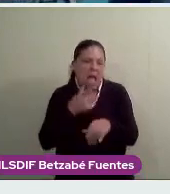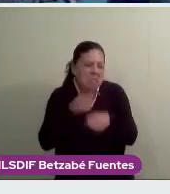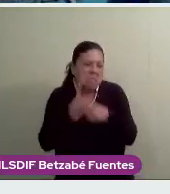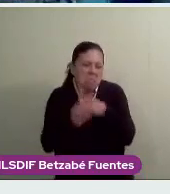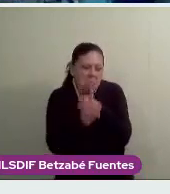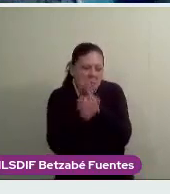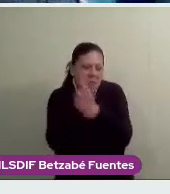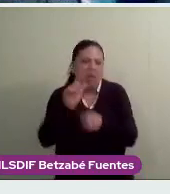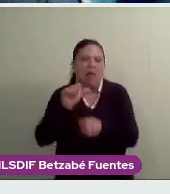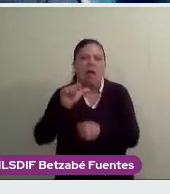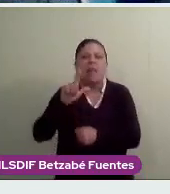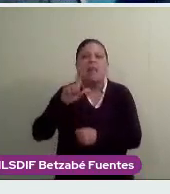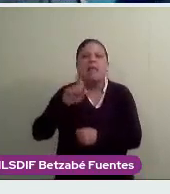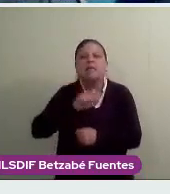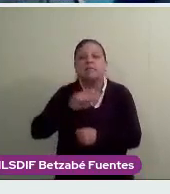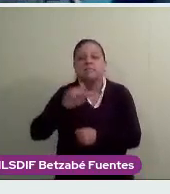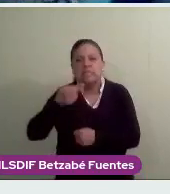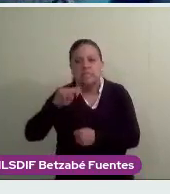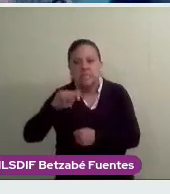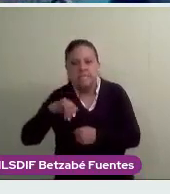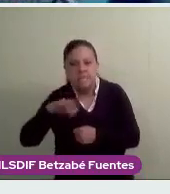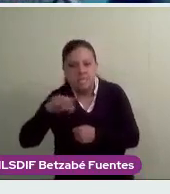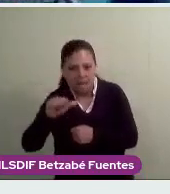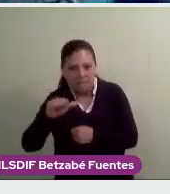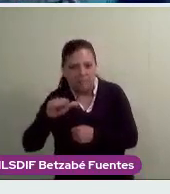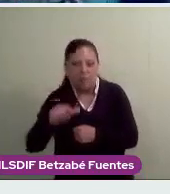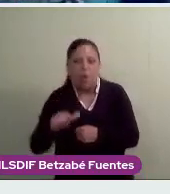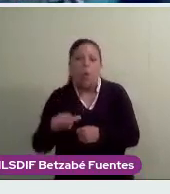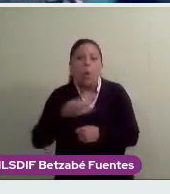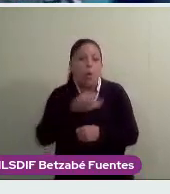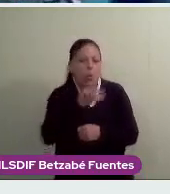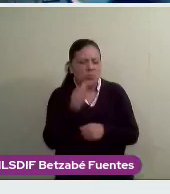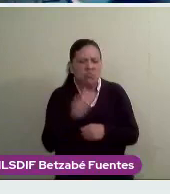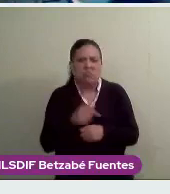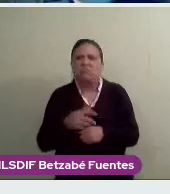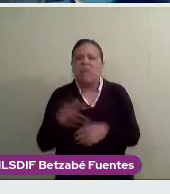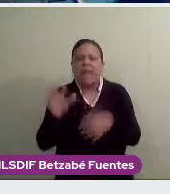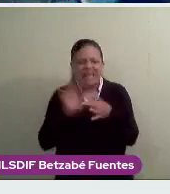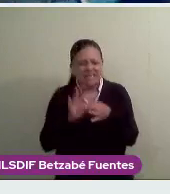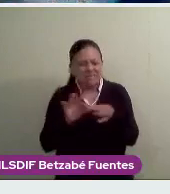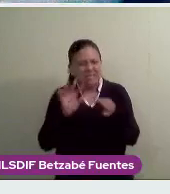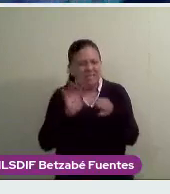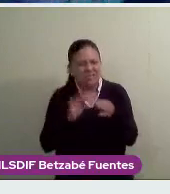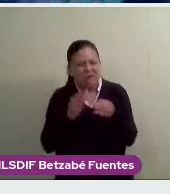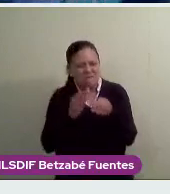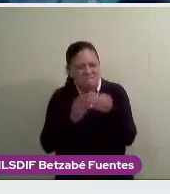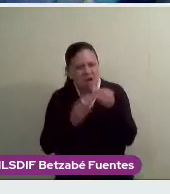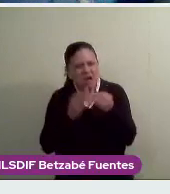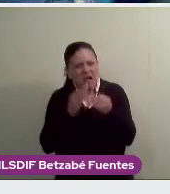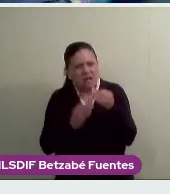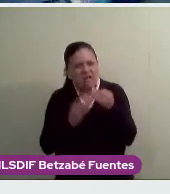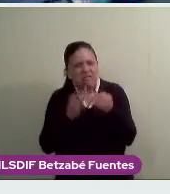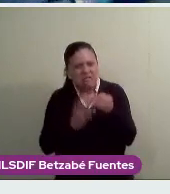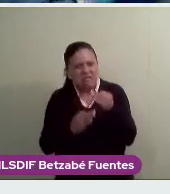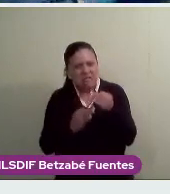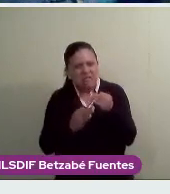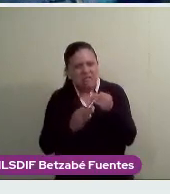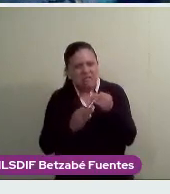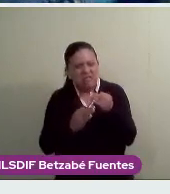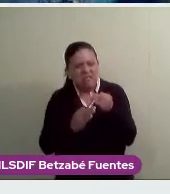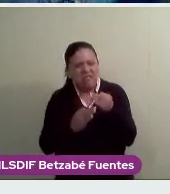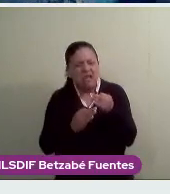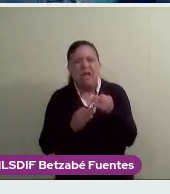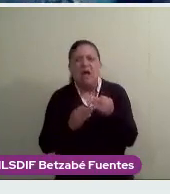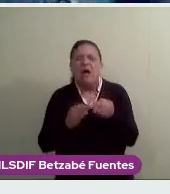exterior concreto o instrumental, ¿no? Se pierden detalles cuando trata de decir algo, como les decía, esta prolijidad en el